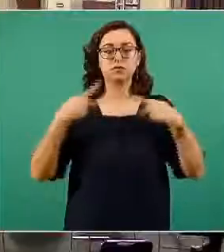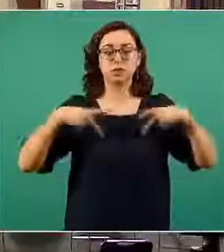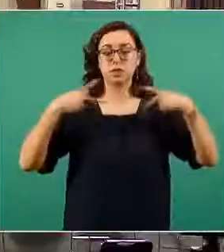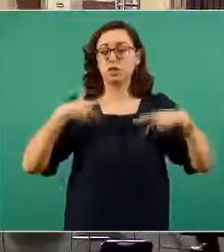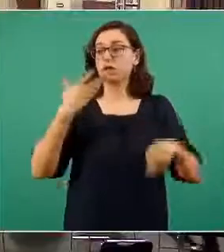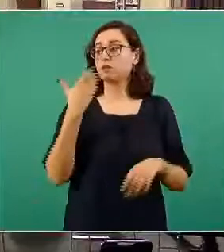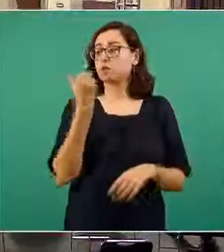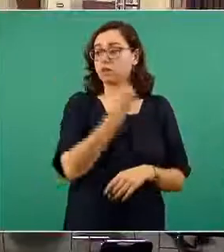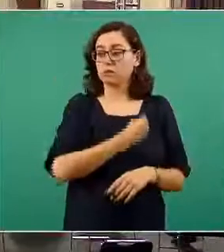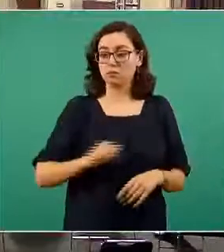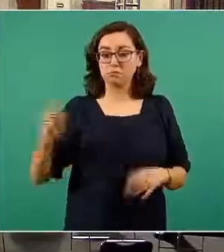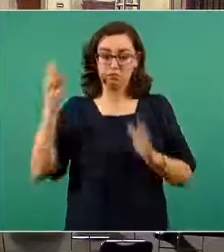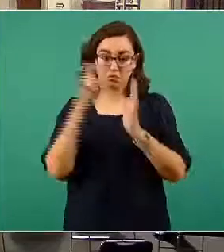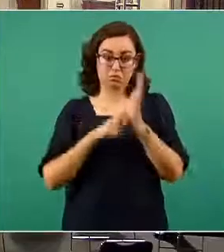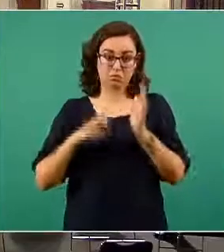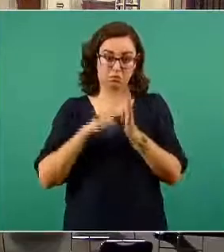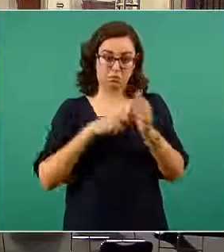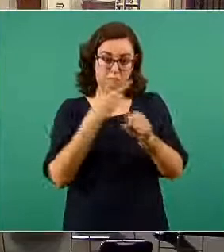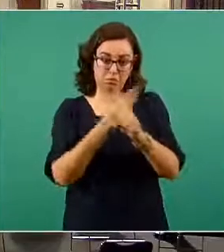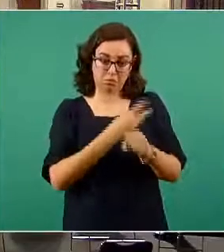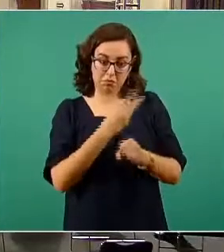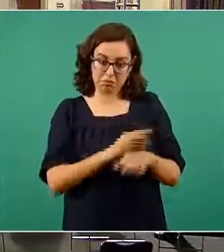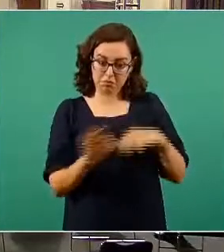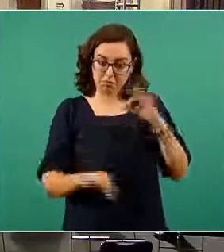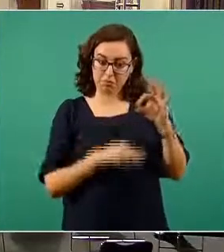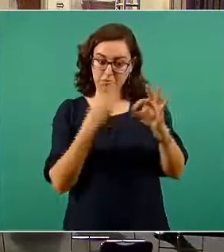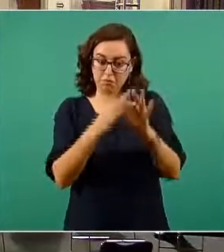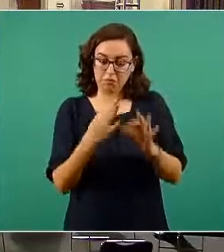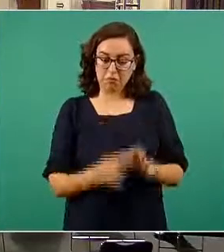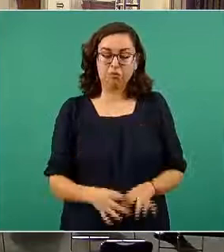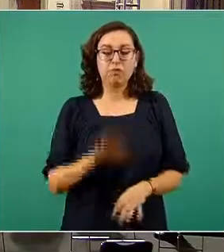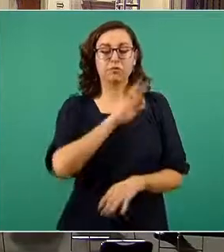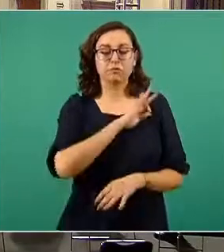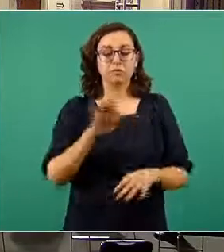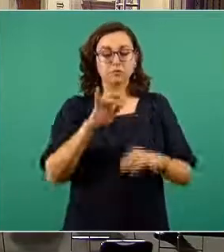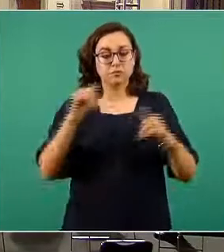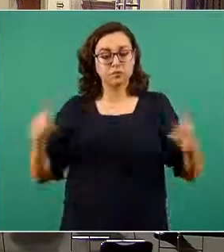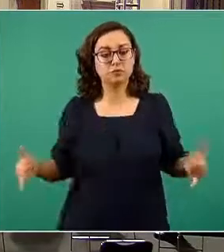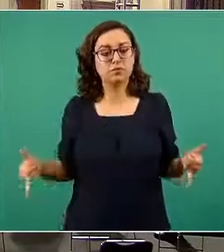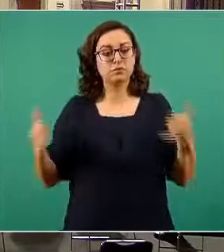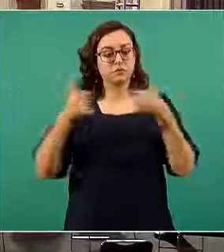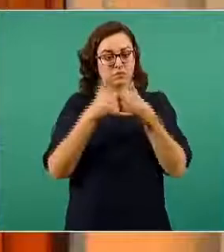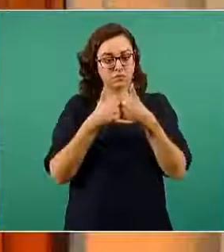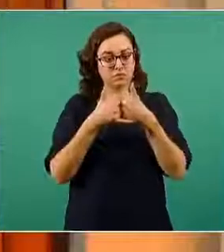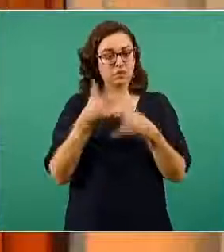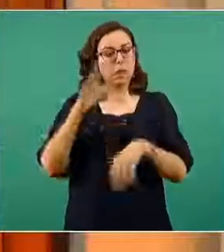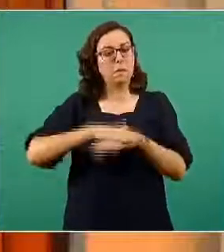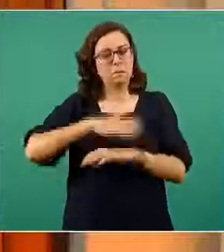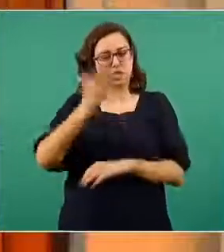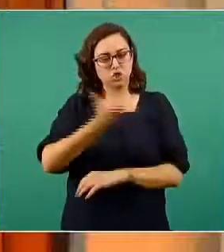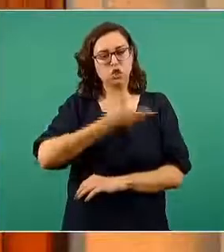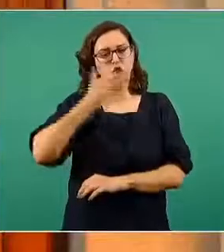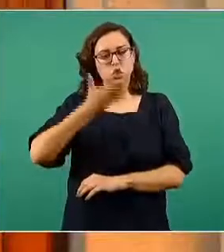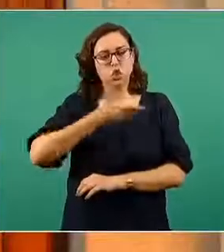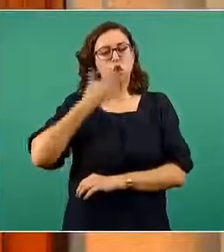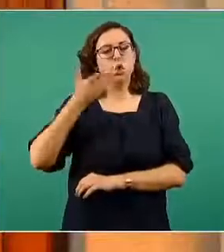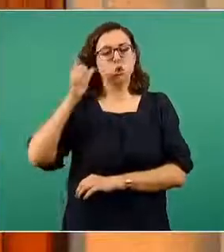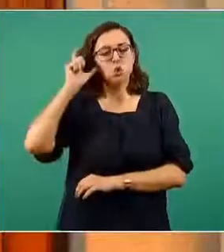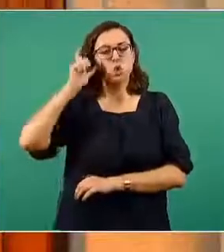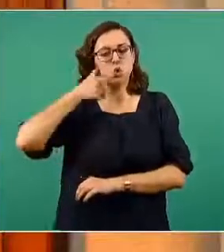la Secretaría de Salud, y lo pueden hacer a través de una llamada telefónica. En todo caso sería, digamos, la forma un poco más